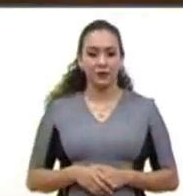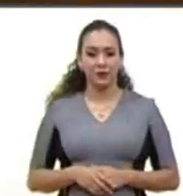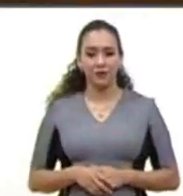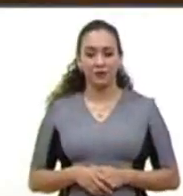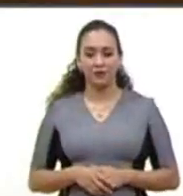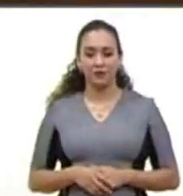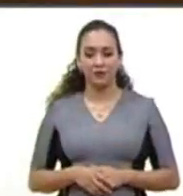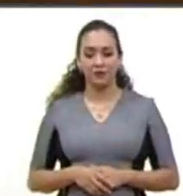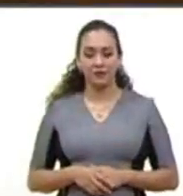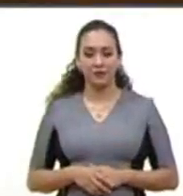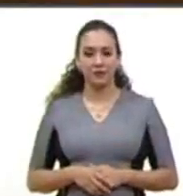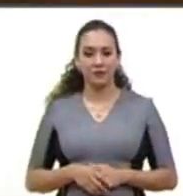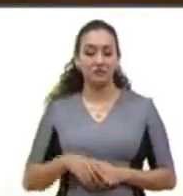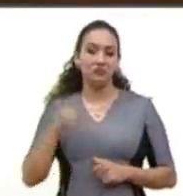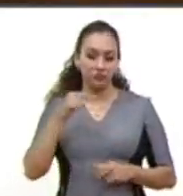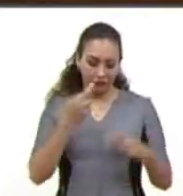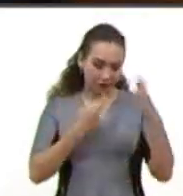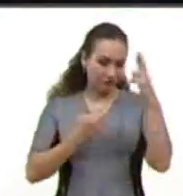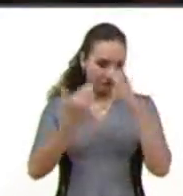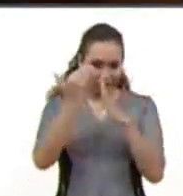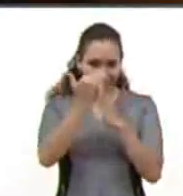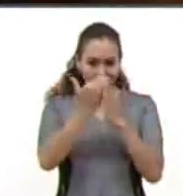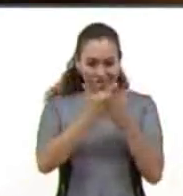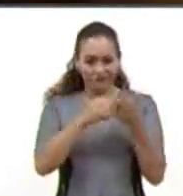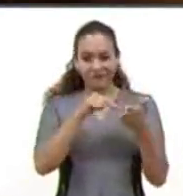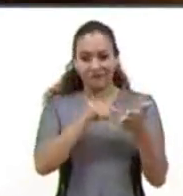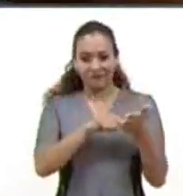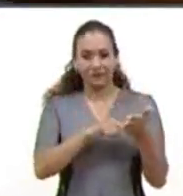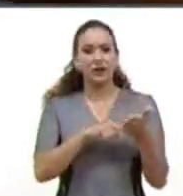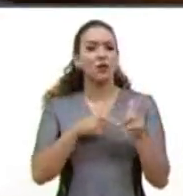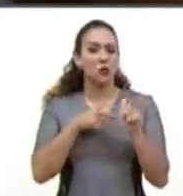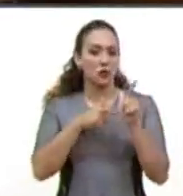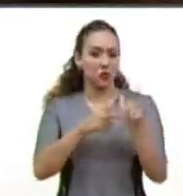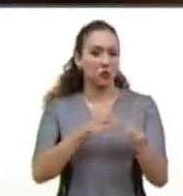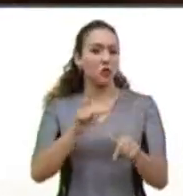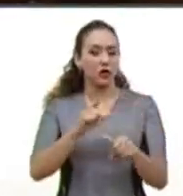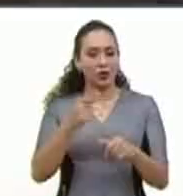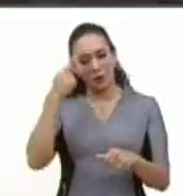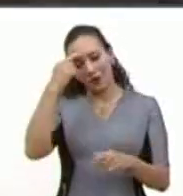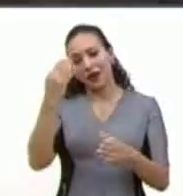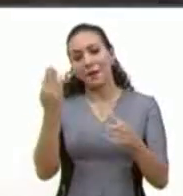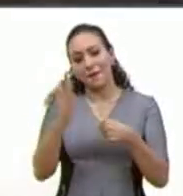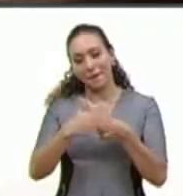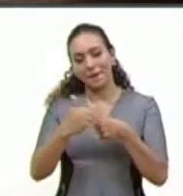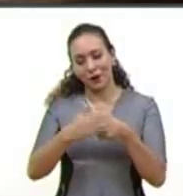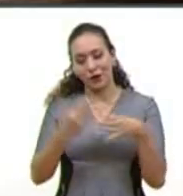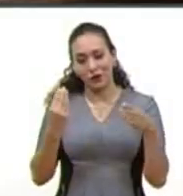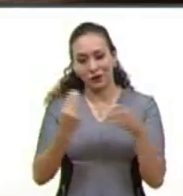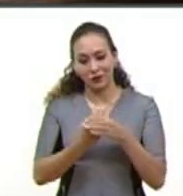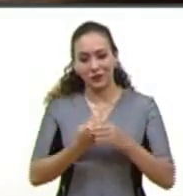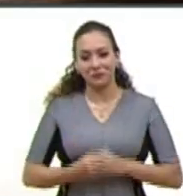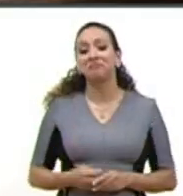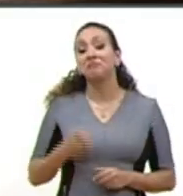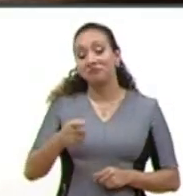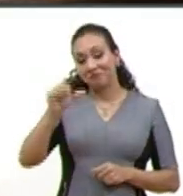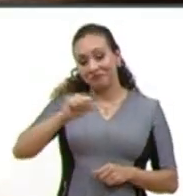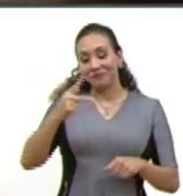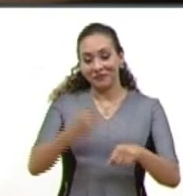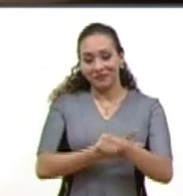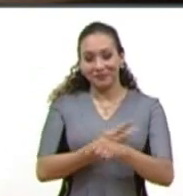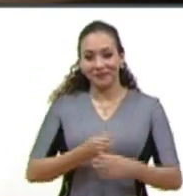El análisis y posible resolución de esta acción continuará en la próxima sesión pública. Es lo que sucedió en esta sesión del